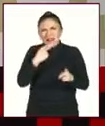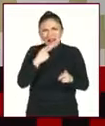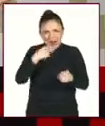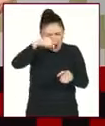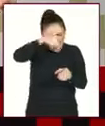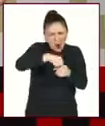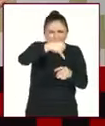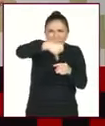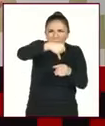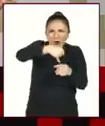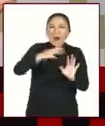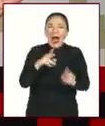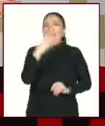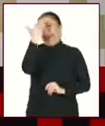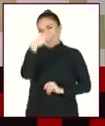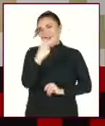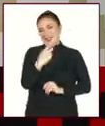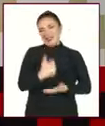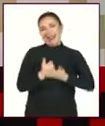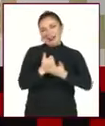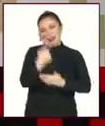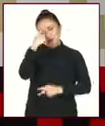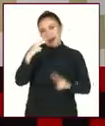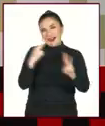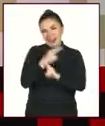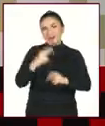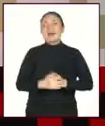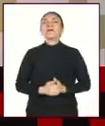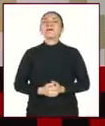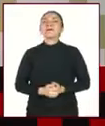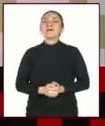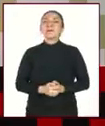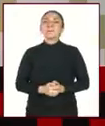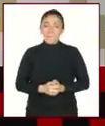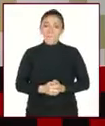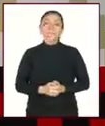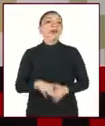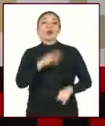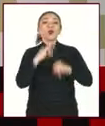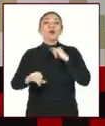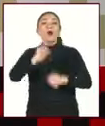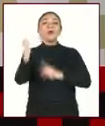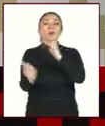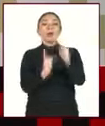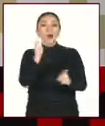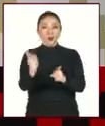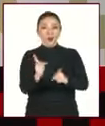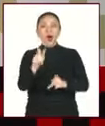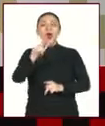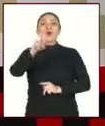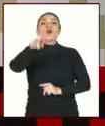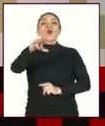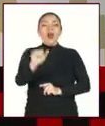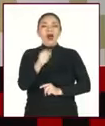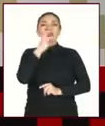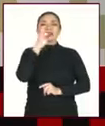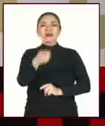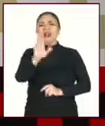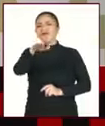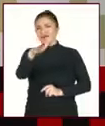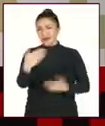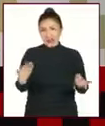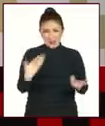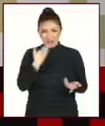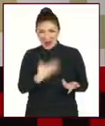hoyito, ya sabemos para qué sirve. Así es. Misterio resuelto. Y nos vamos con la última pregunta, que es de Luna Soft. ¿Qué tan conveniente